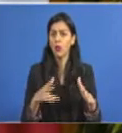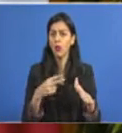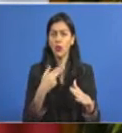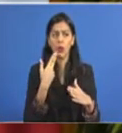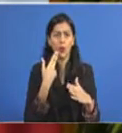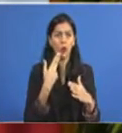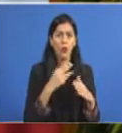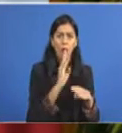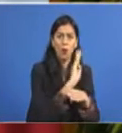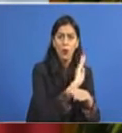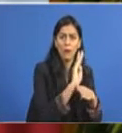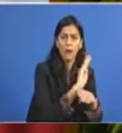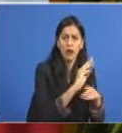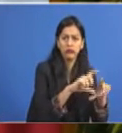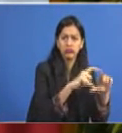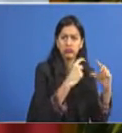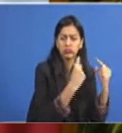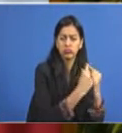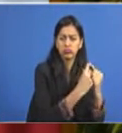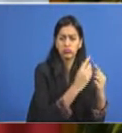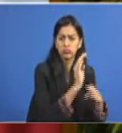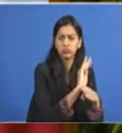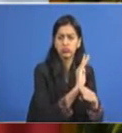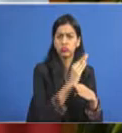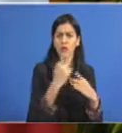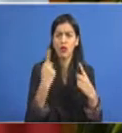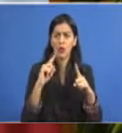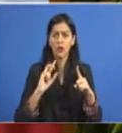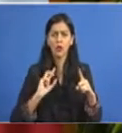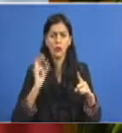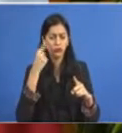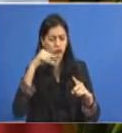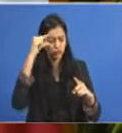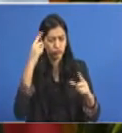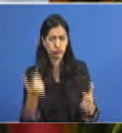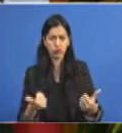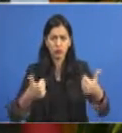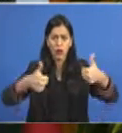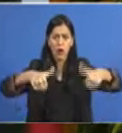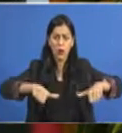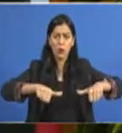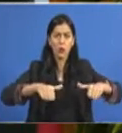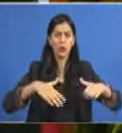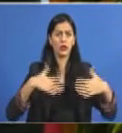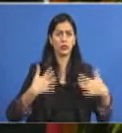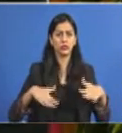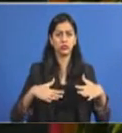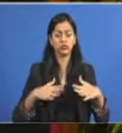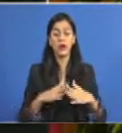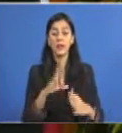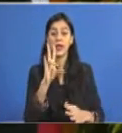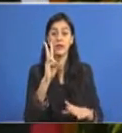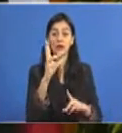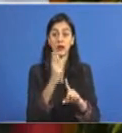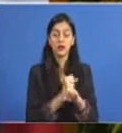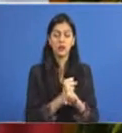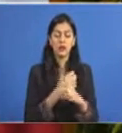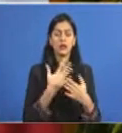la banca, logrando una moratoria de 7 meses que brinda un gran